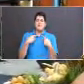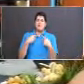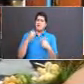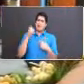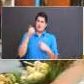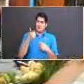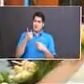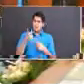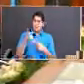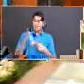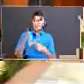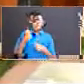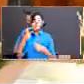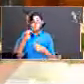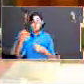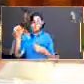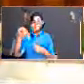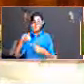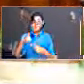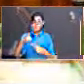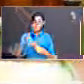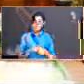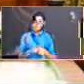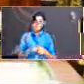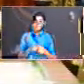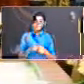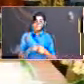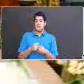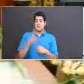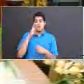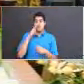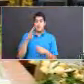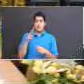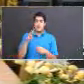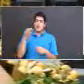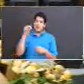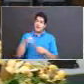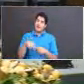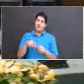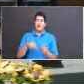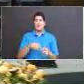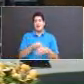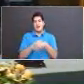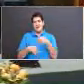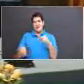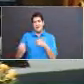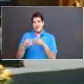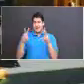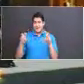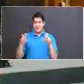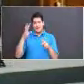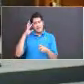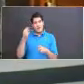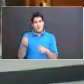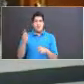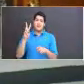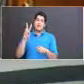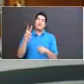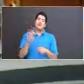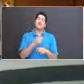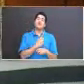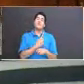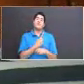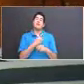¿Positivo o negativo? Fíjese ahora hasta dónde me fui, ¿verdad? Porque los dos primeros mensajes, todo estaba muy